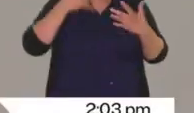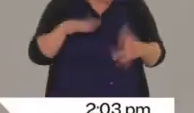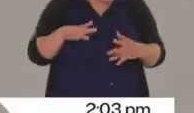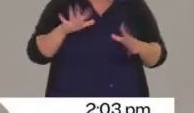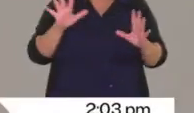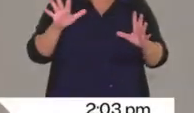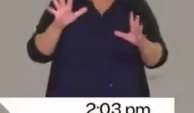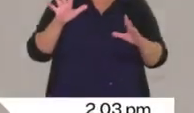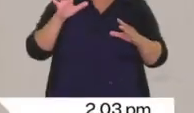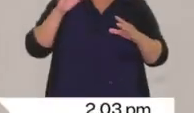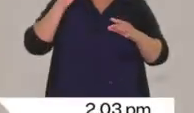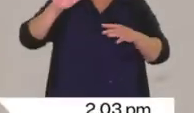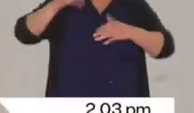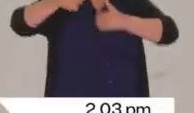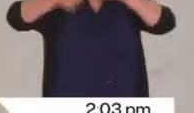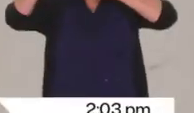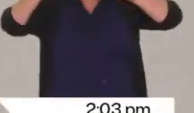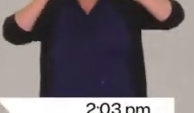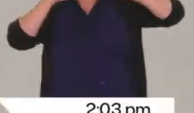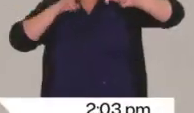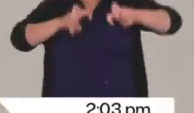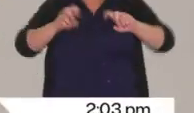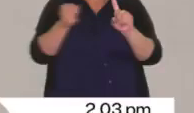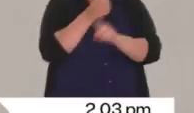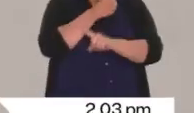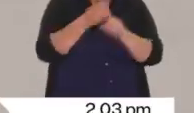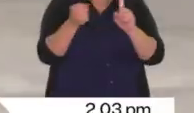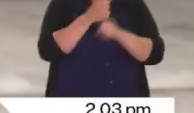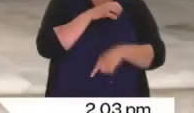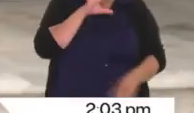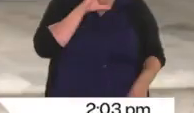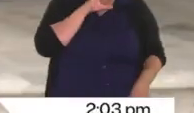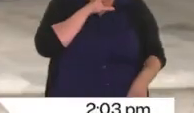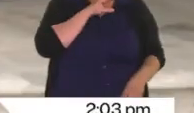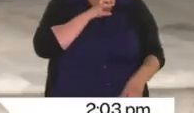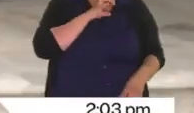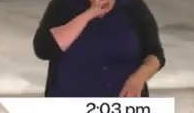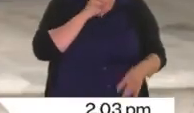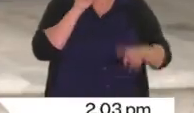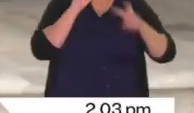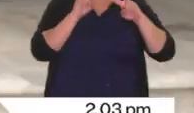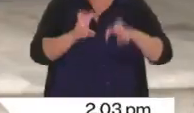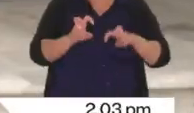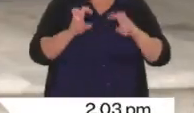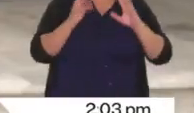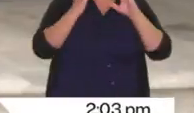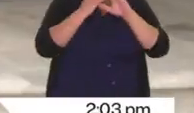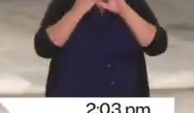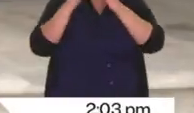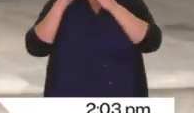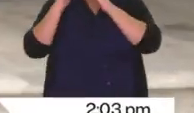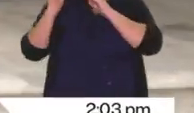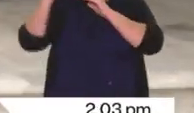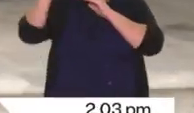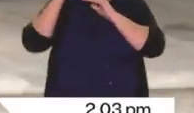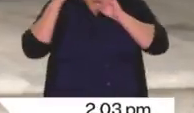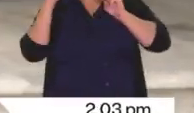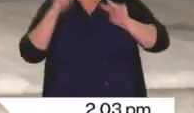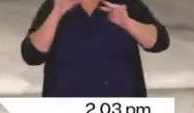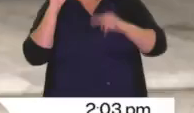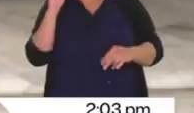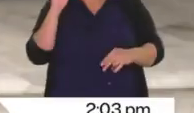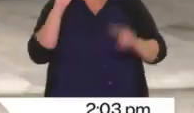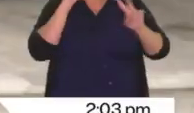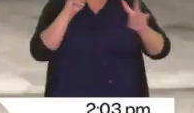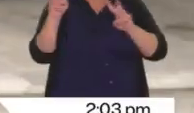Serán las encargadas de investigar este caso de maltrato en las investigaciones vamos a estar incluidos los vecinos que son los que han dado los testimonios del maltrato